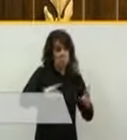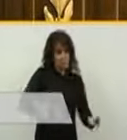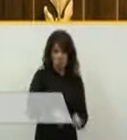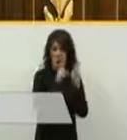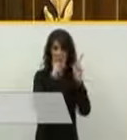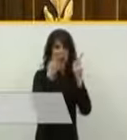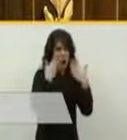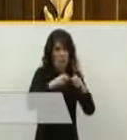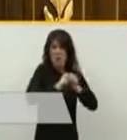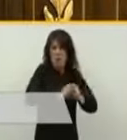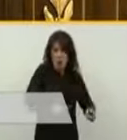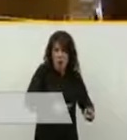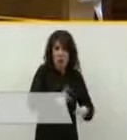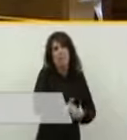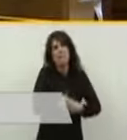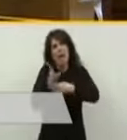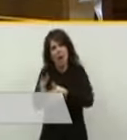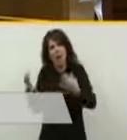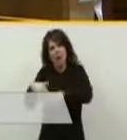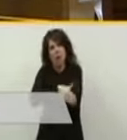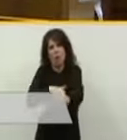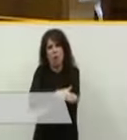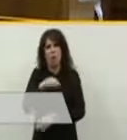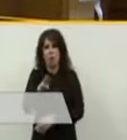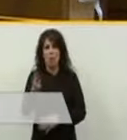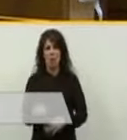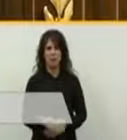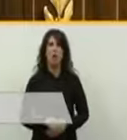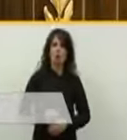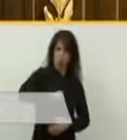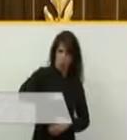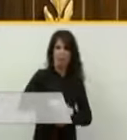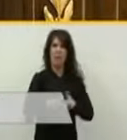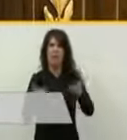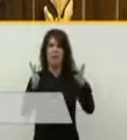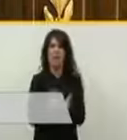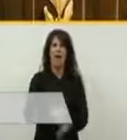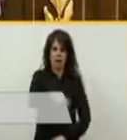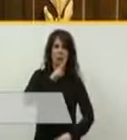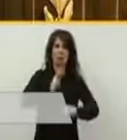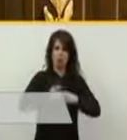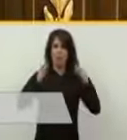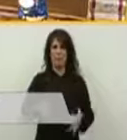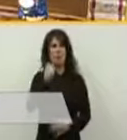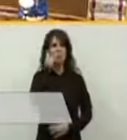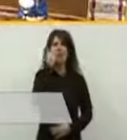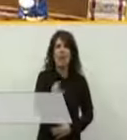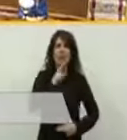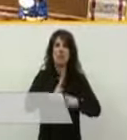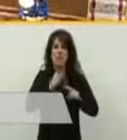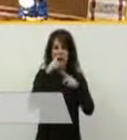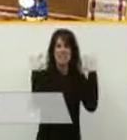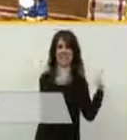PP. Toma democracia. Señor Sánchez, eso tiene un nombre y es muy feo. Sectarismo, señor